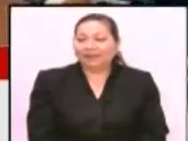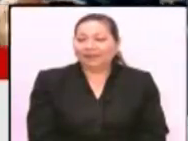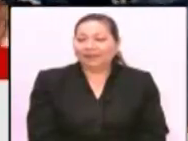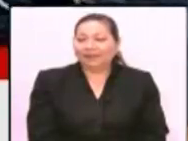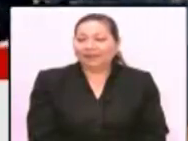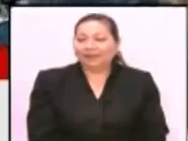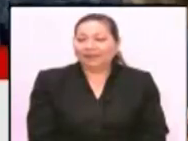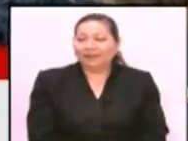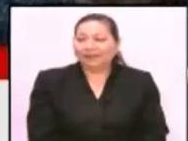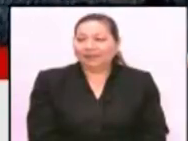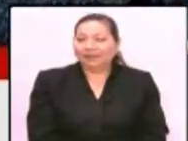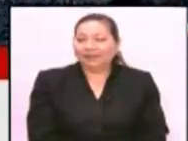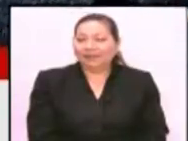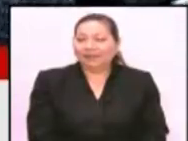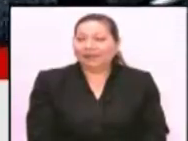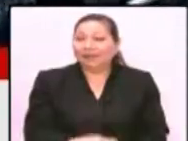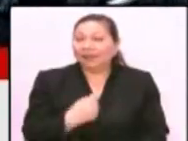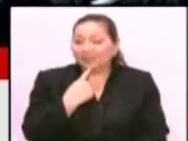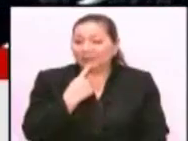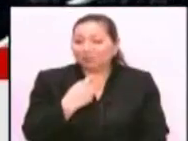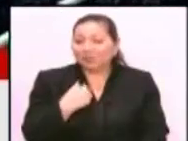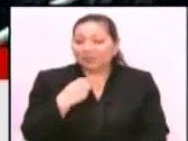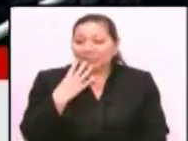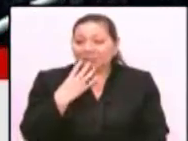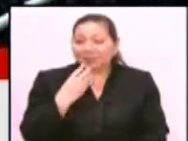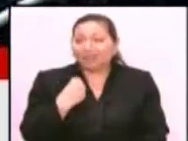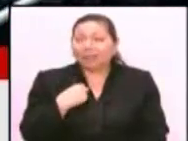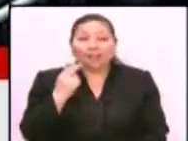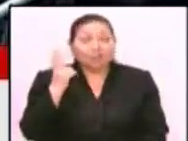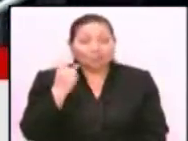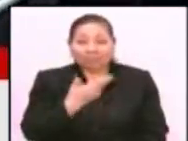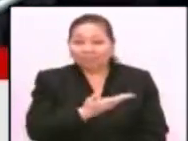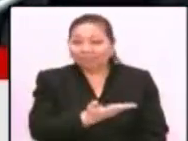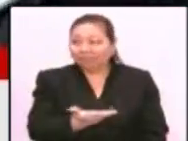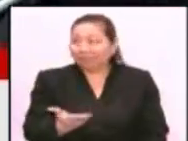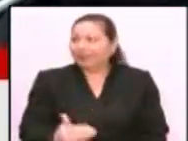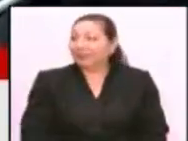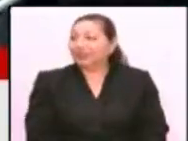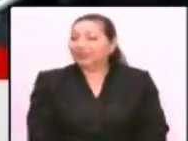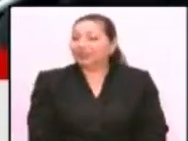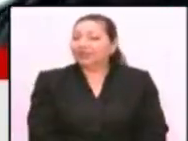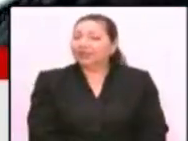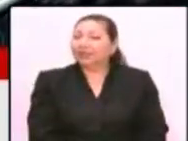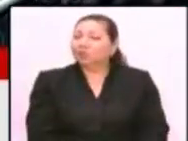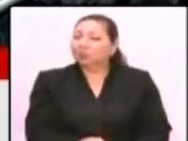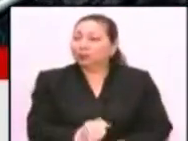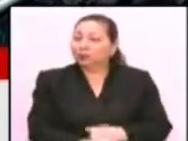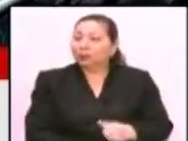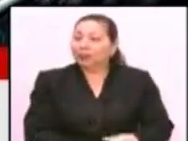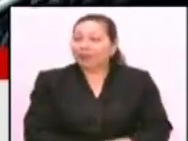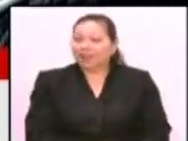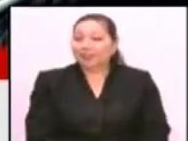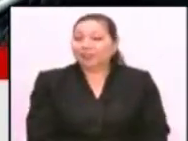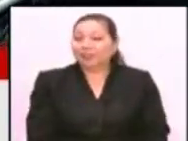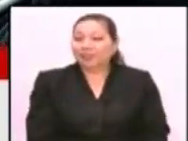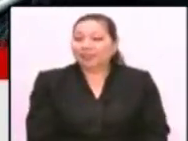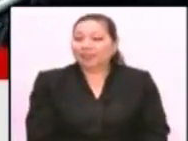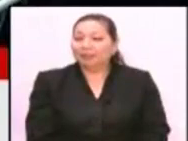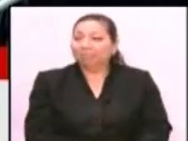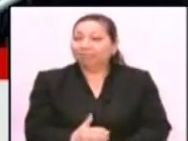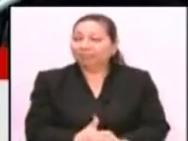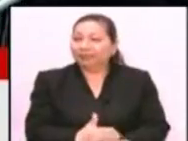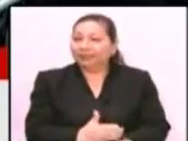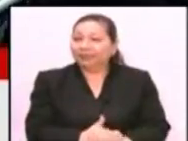Quisiera decir algo desde nuestra experiencia, después de haber escuchado todo esto. Hace muchos años, con el padre